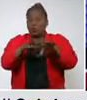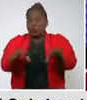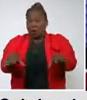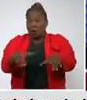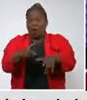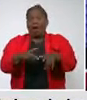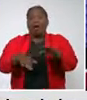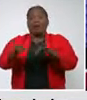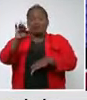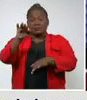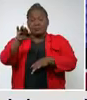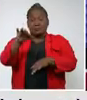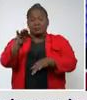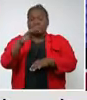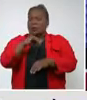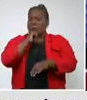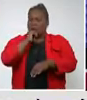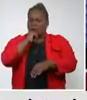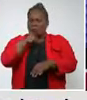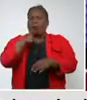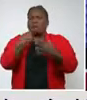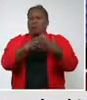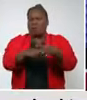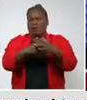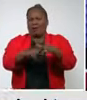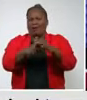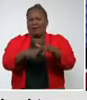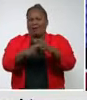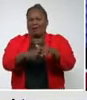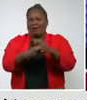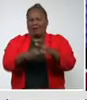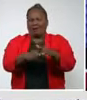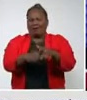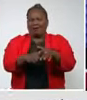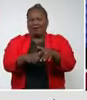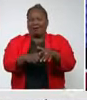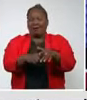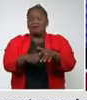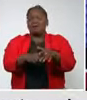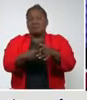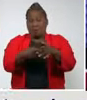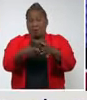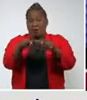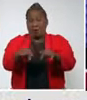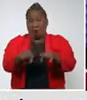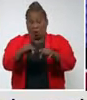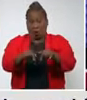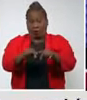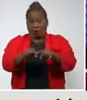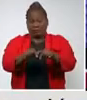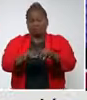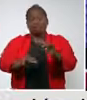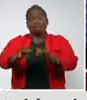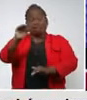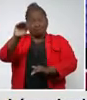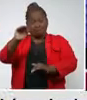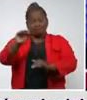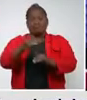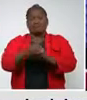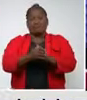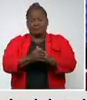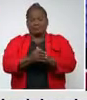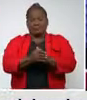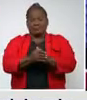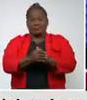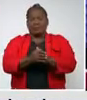duda que la vamos a resolver, pero que en el día de hoy es elevada en prácticamente todo